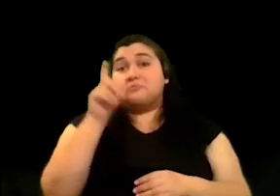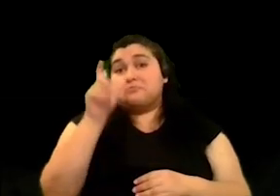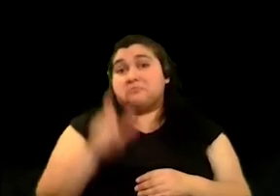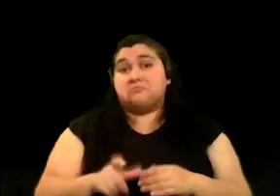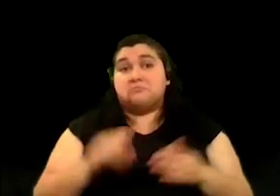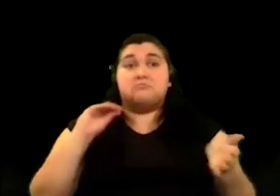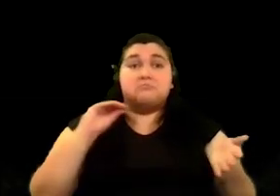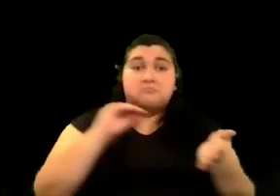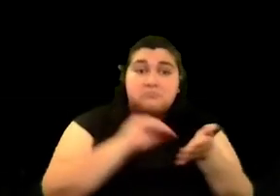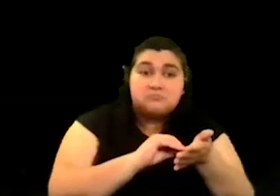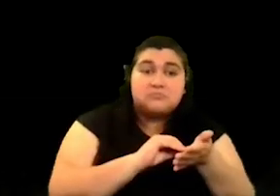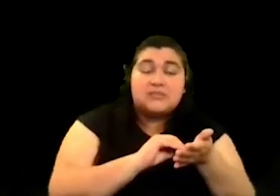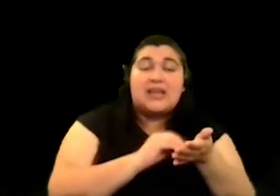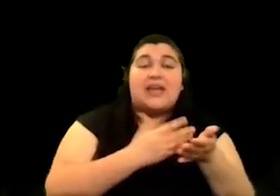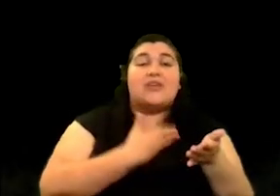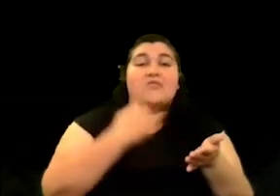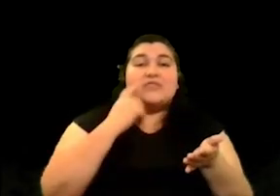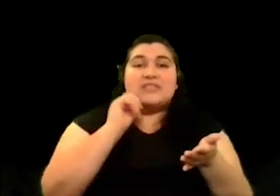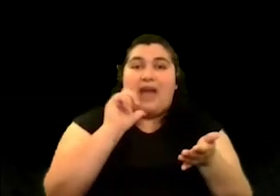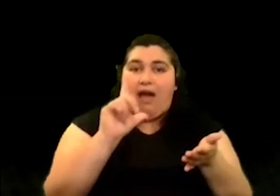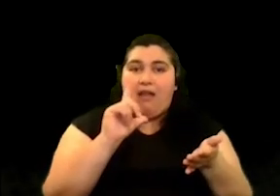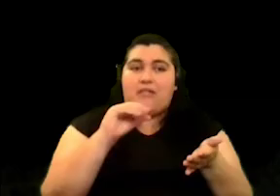cierta inteligencia fiscal,